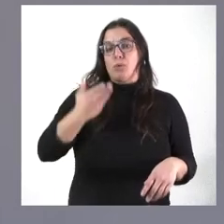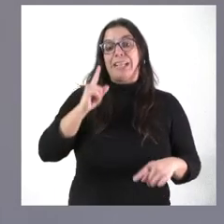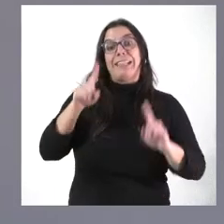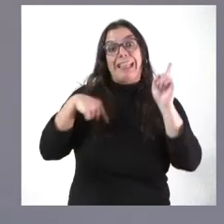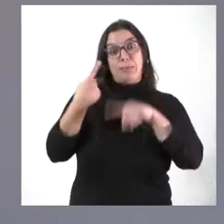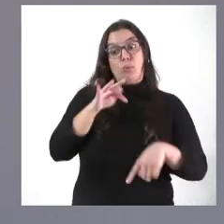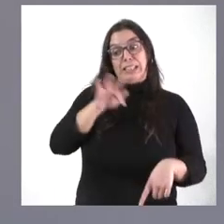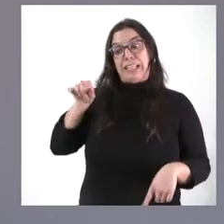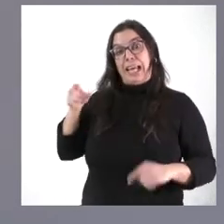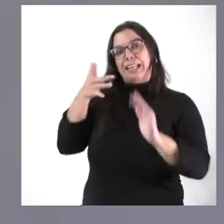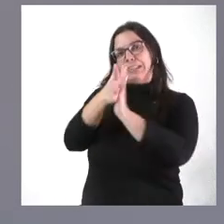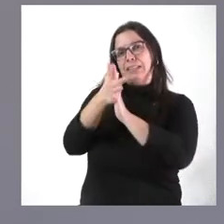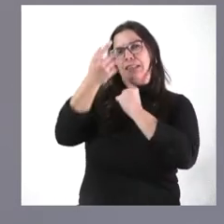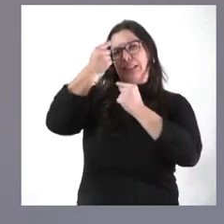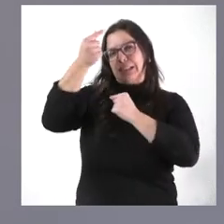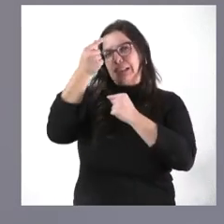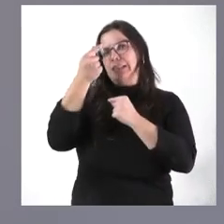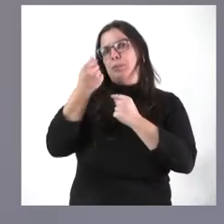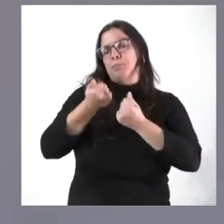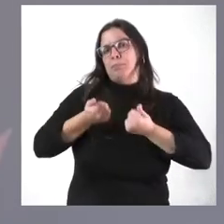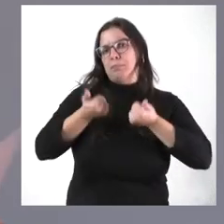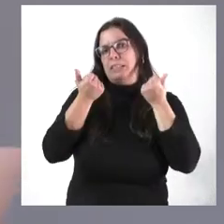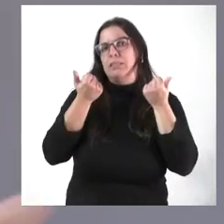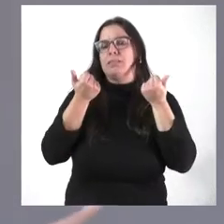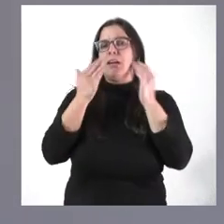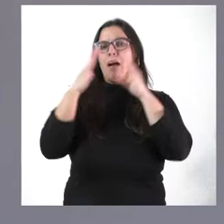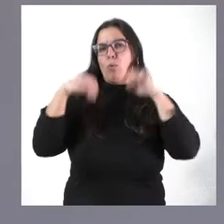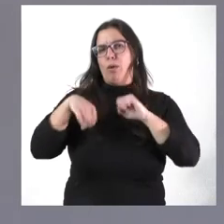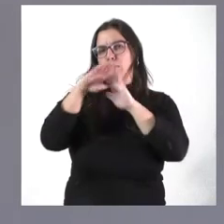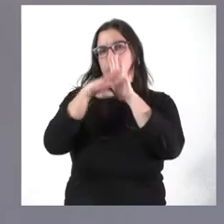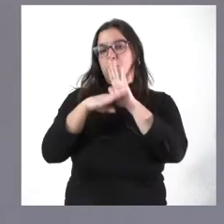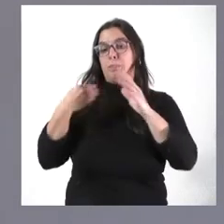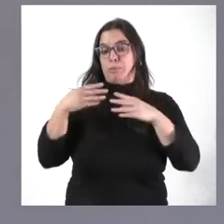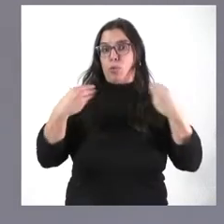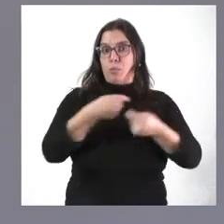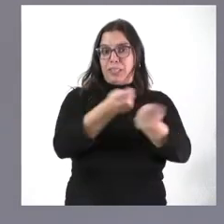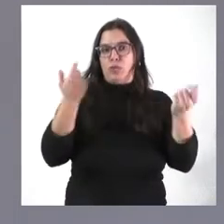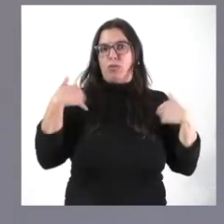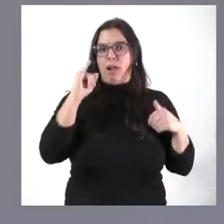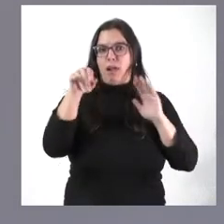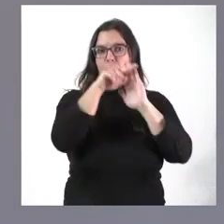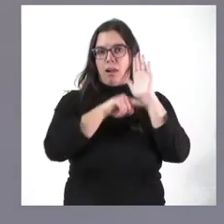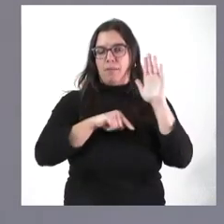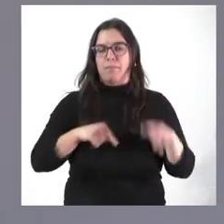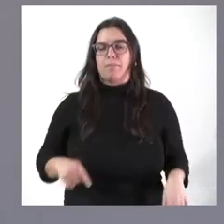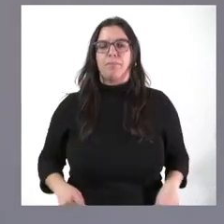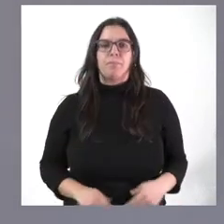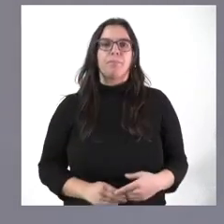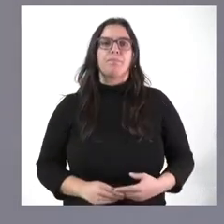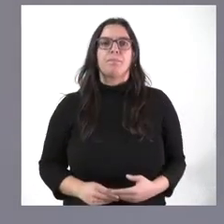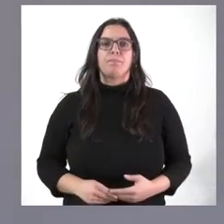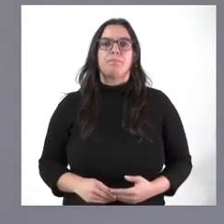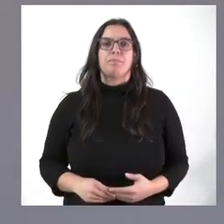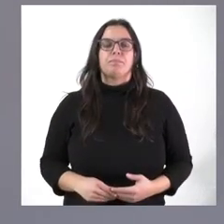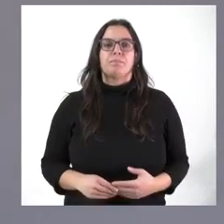quien de cuenta con algo más de detalle de todos esos acuerdos que tienen ustedes en la documentación del Consejo de Gobierno ya avanzando